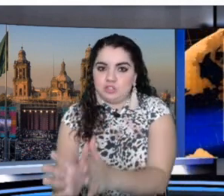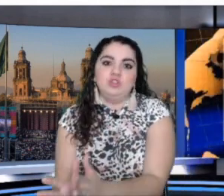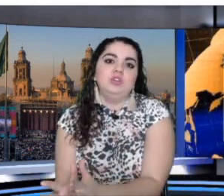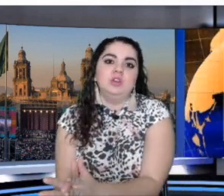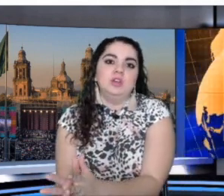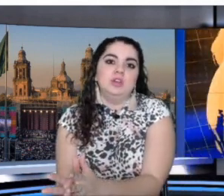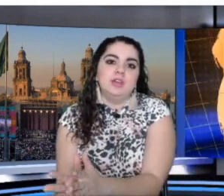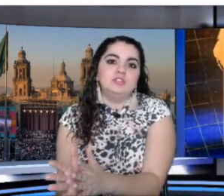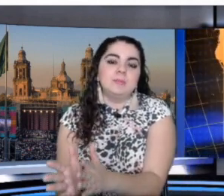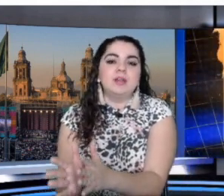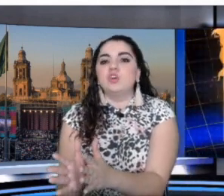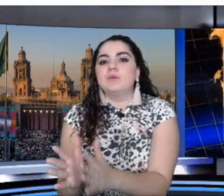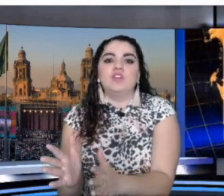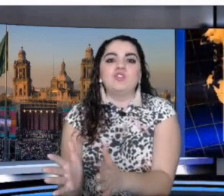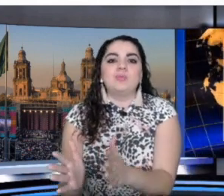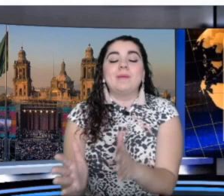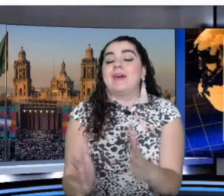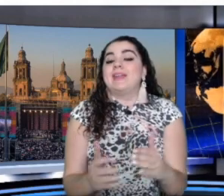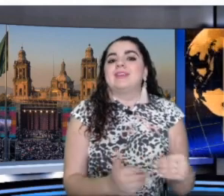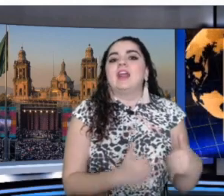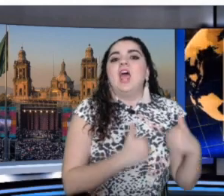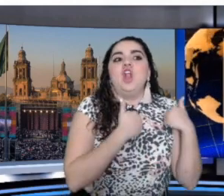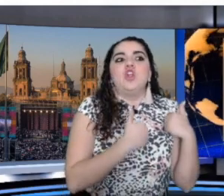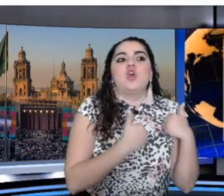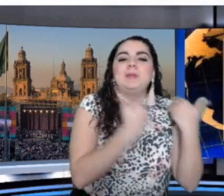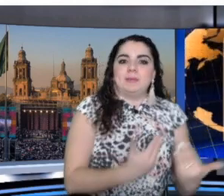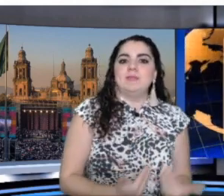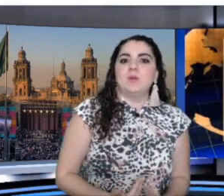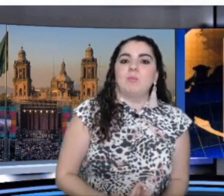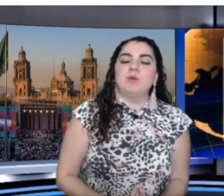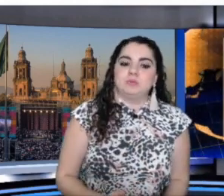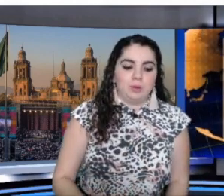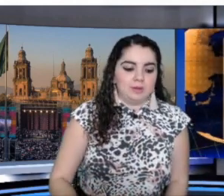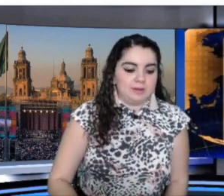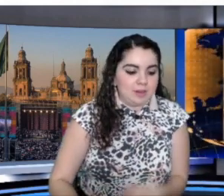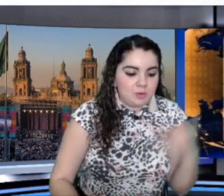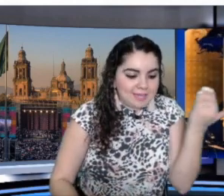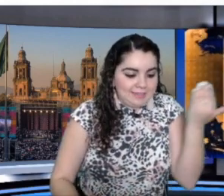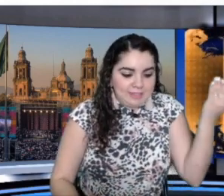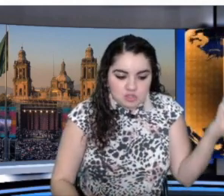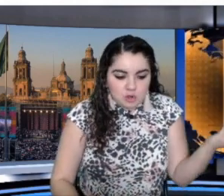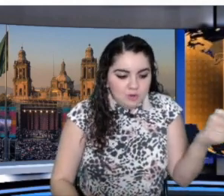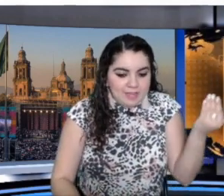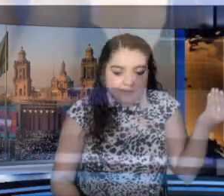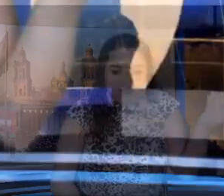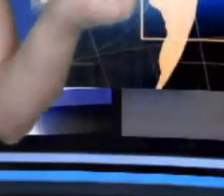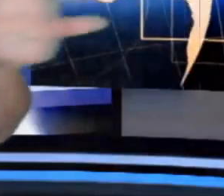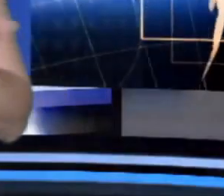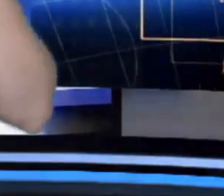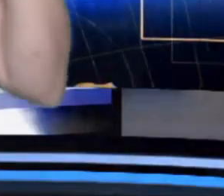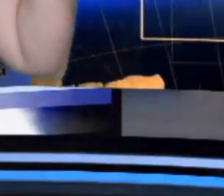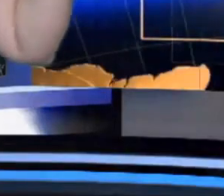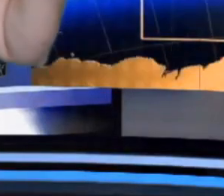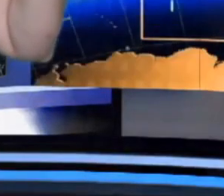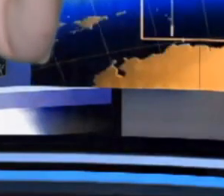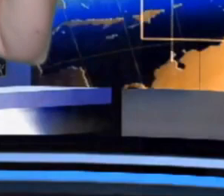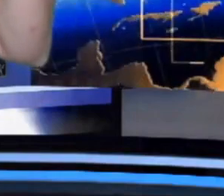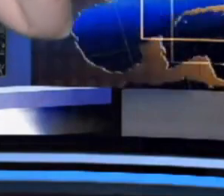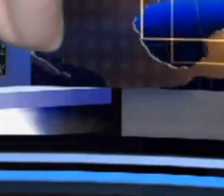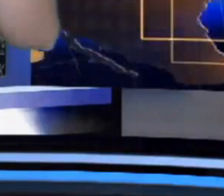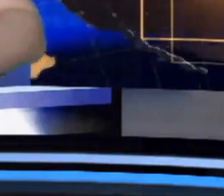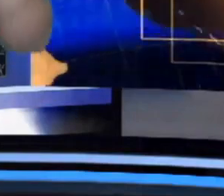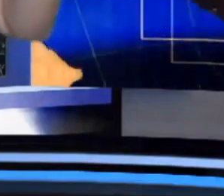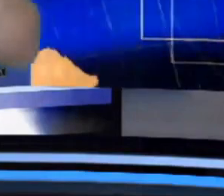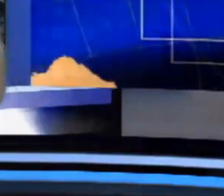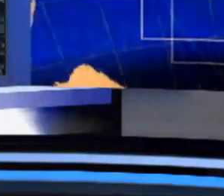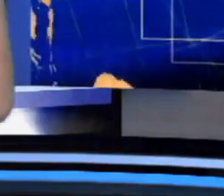haz esto, ese par de gobernadores van a hacer completamente lo opuesto, con la única intención o la única finalidad de demostrar que ellos pueden más